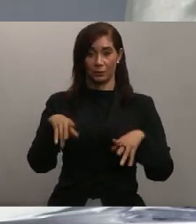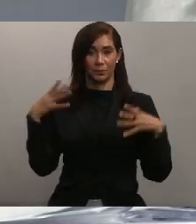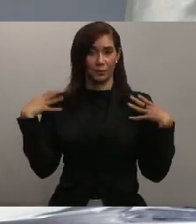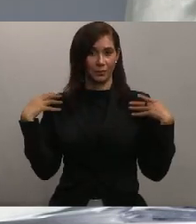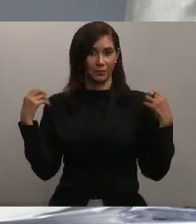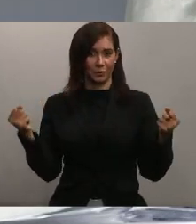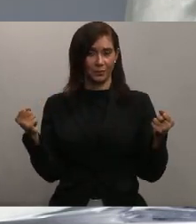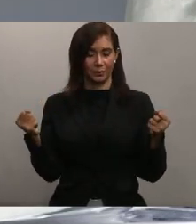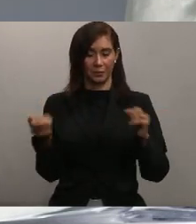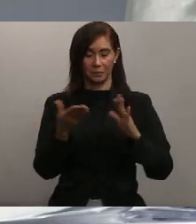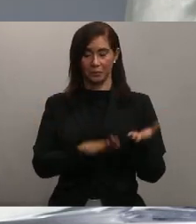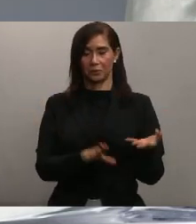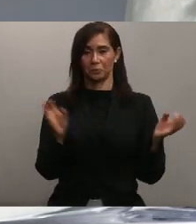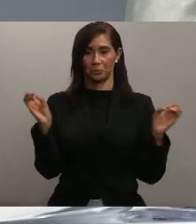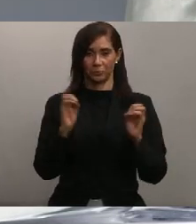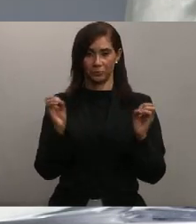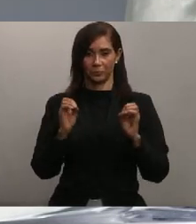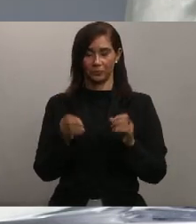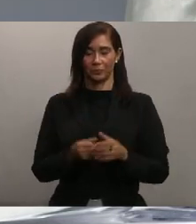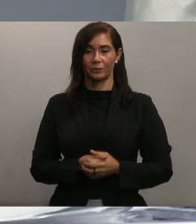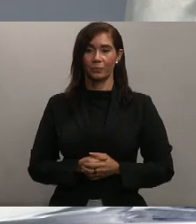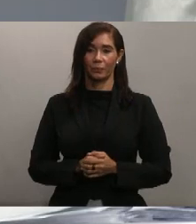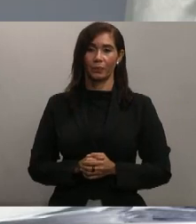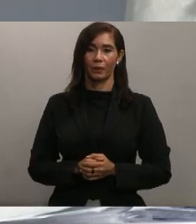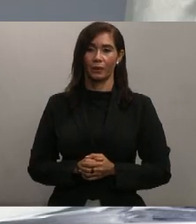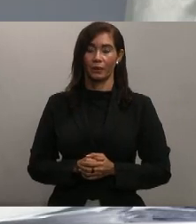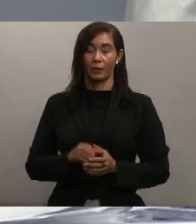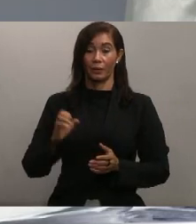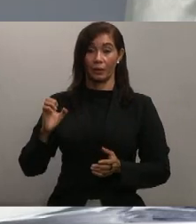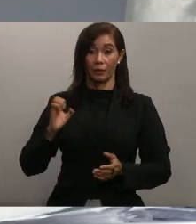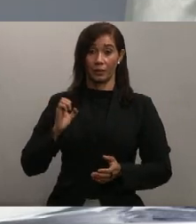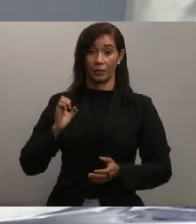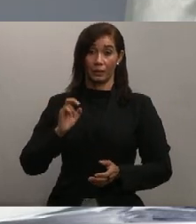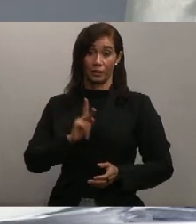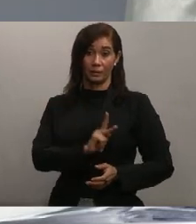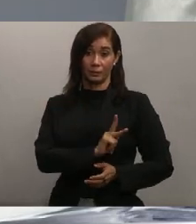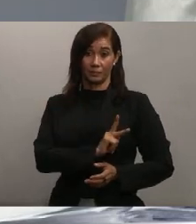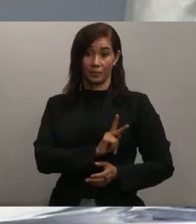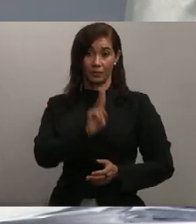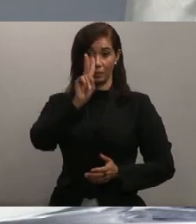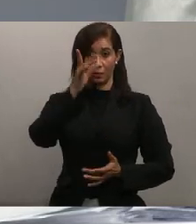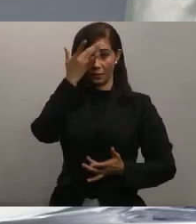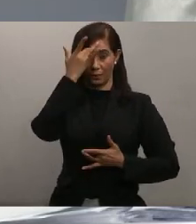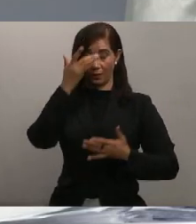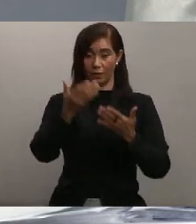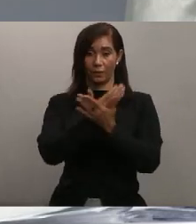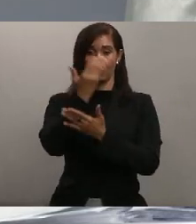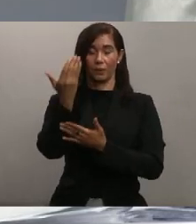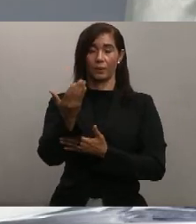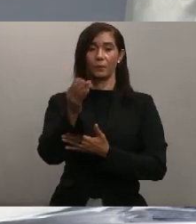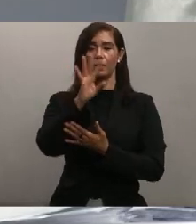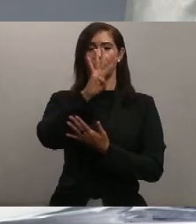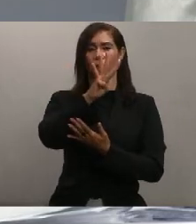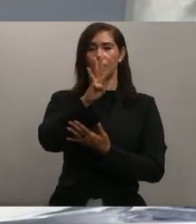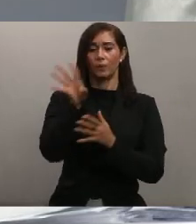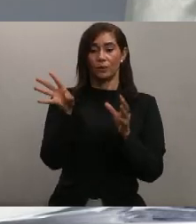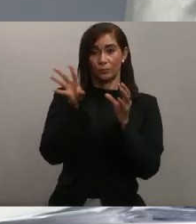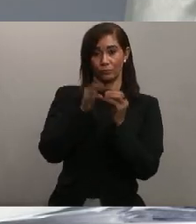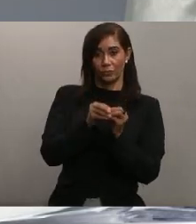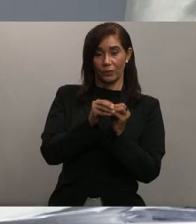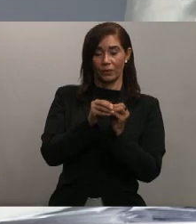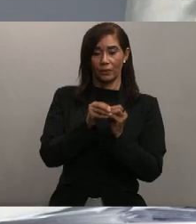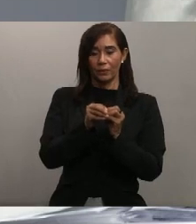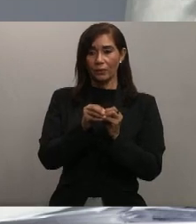recuperados, 0 fallecimiento. Elías Piña, 2 casos nuevos, 4